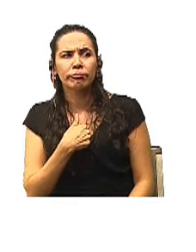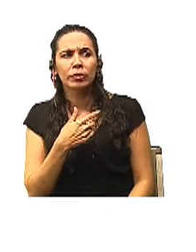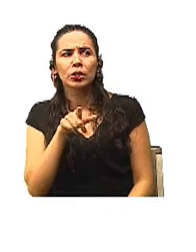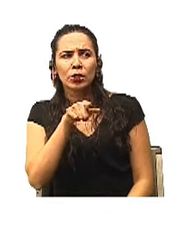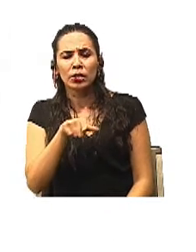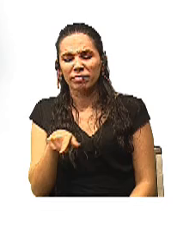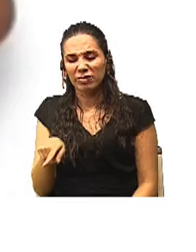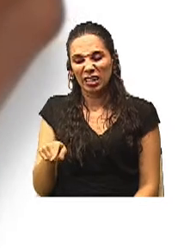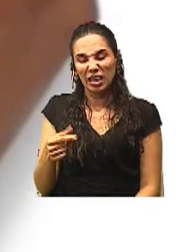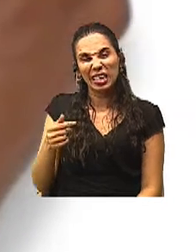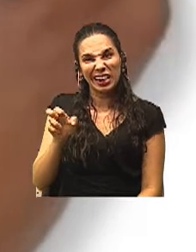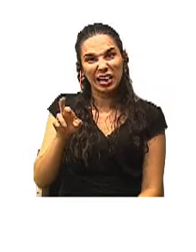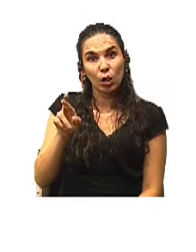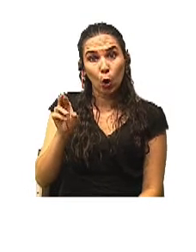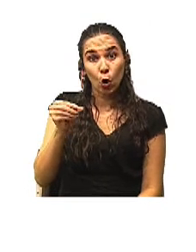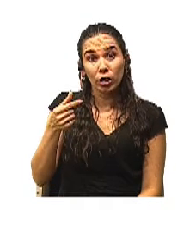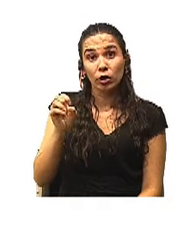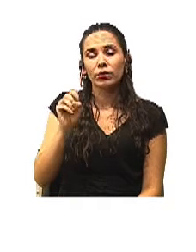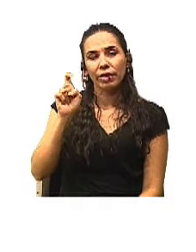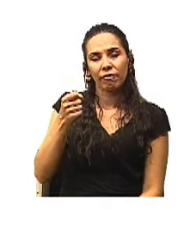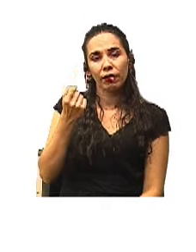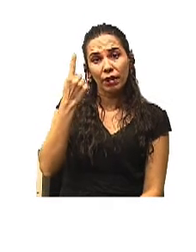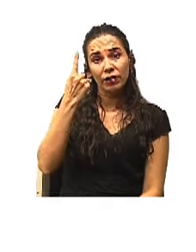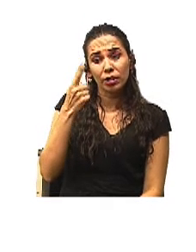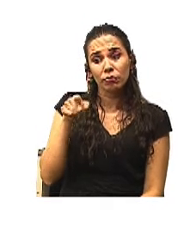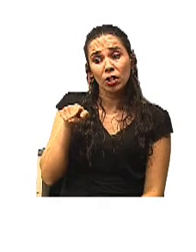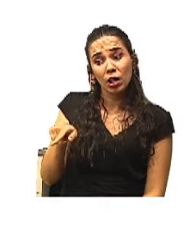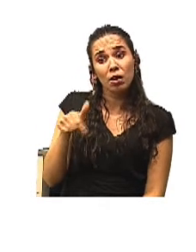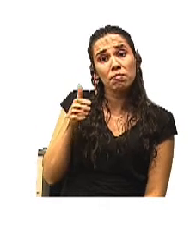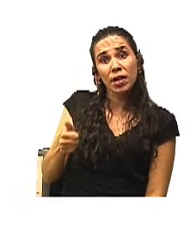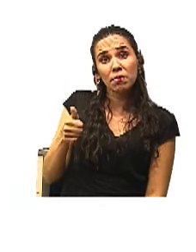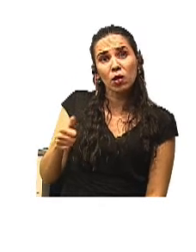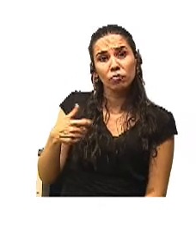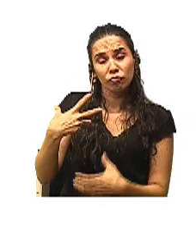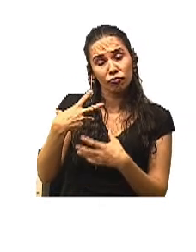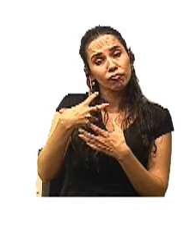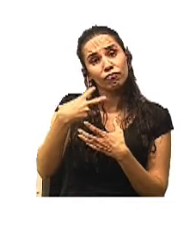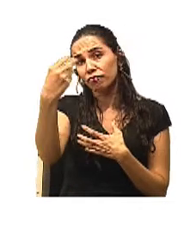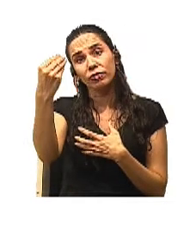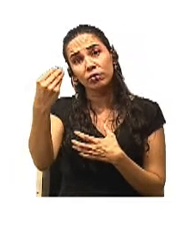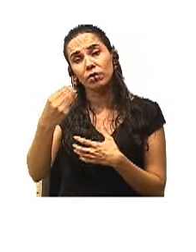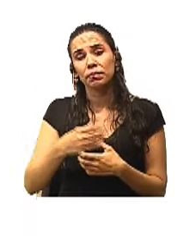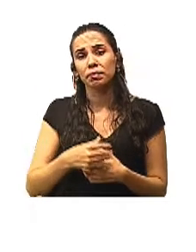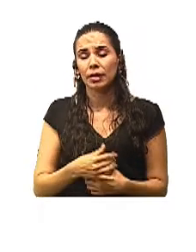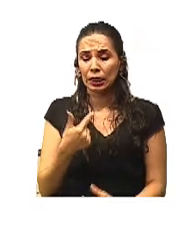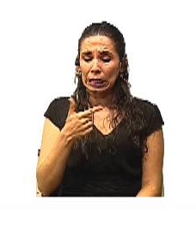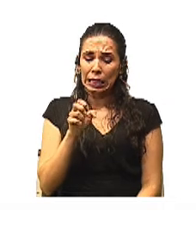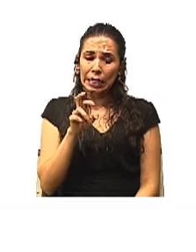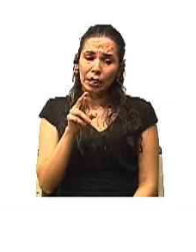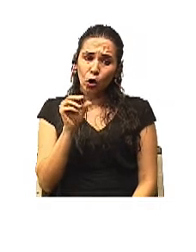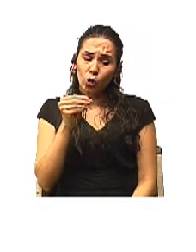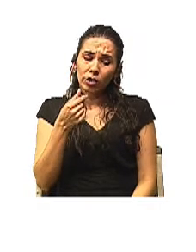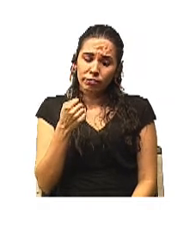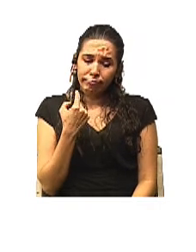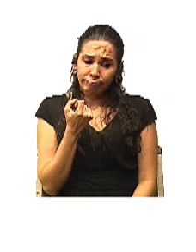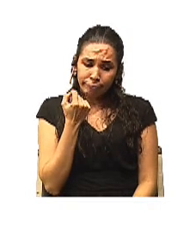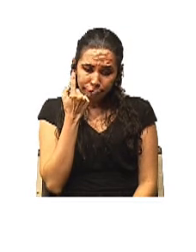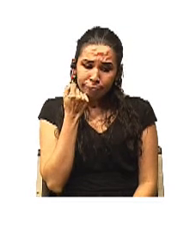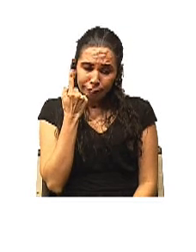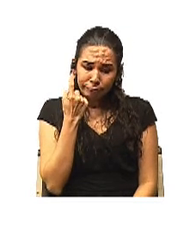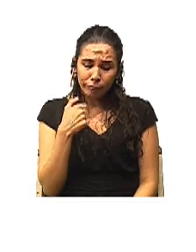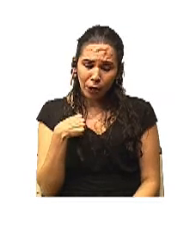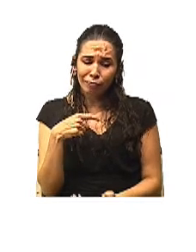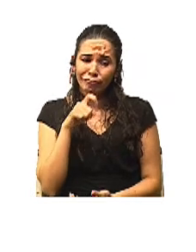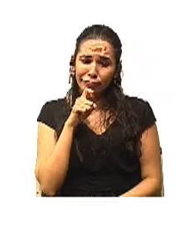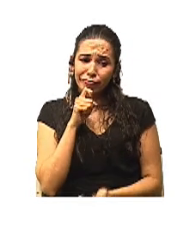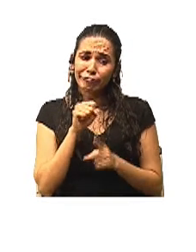Gregorio entienda y que bajo su propio pie se fuera de sus vidas. Gregorio entiende perfectamente la dura